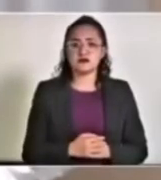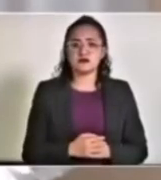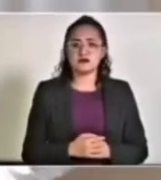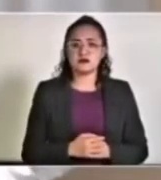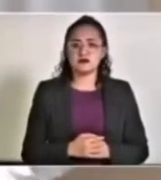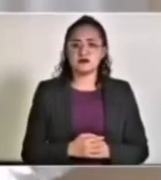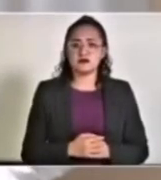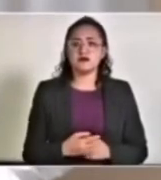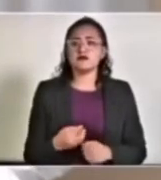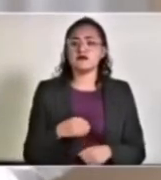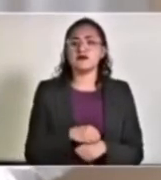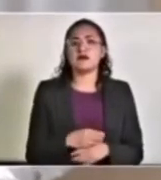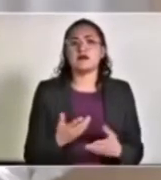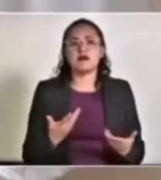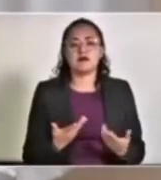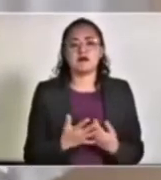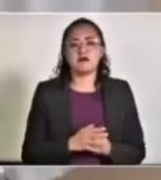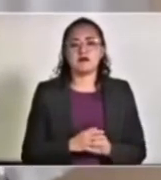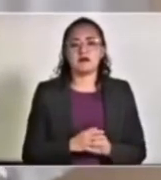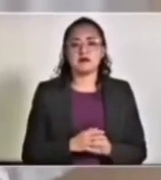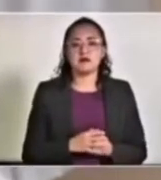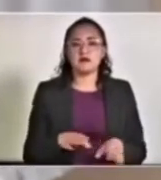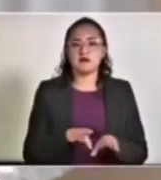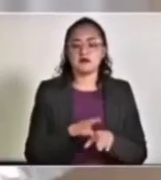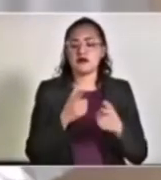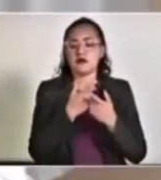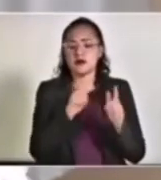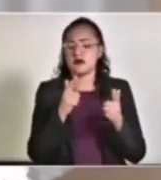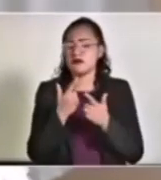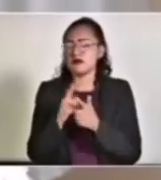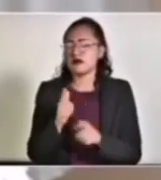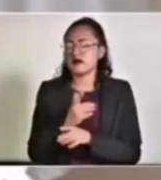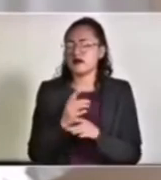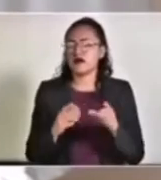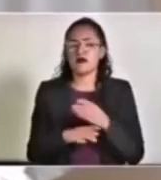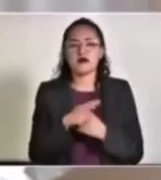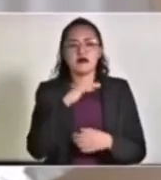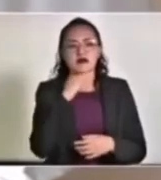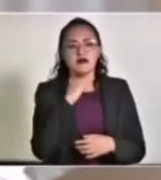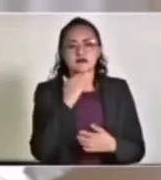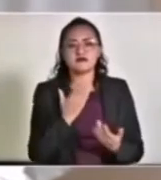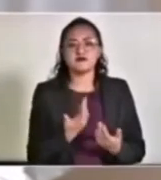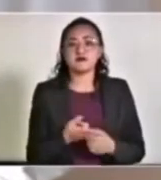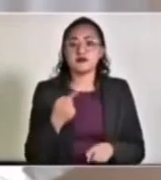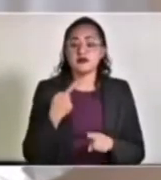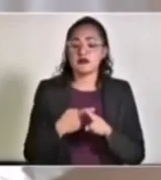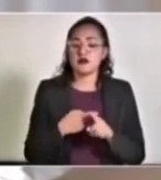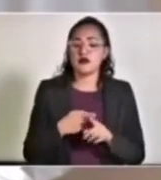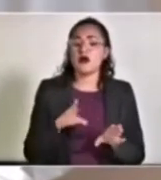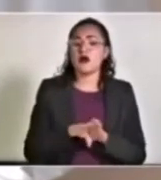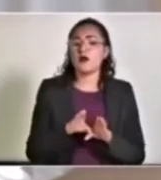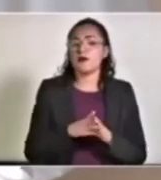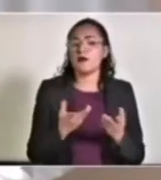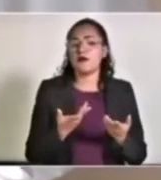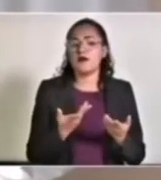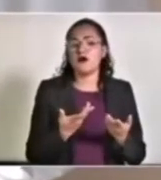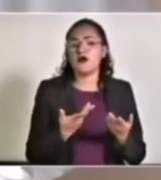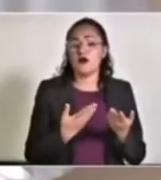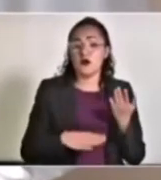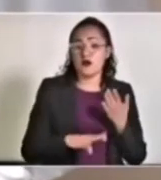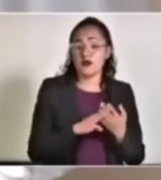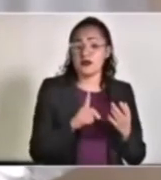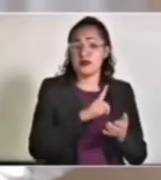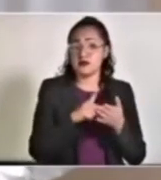restrictivas a las libertades que inclusive atente contra derechos humanos